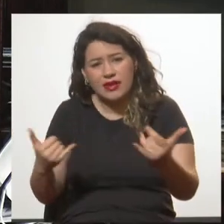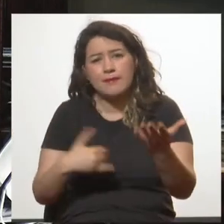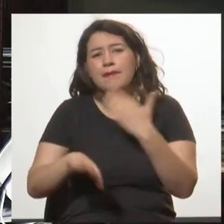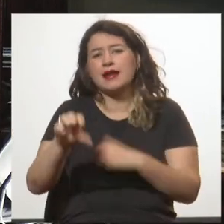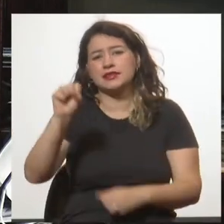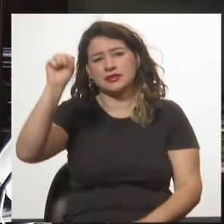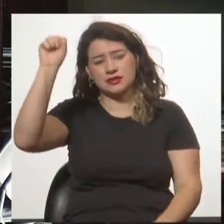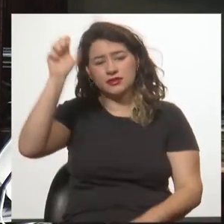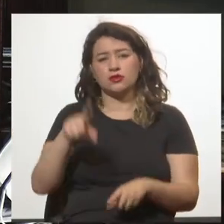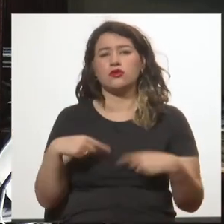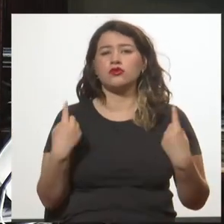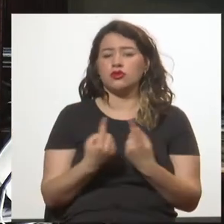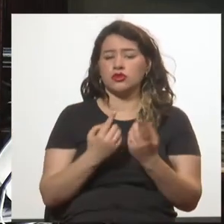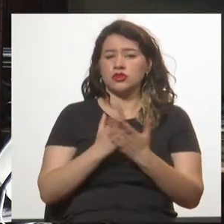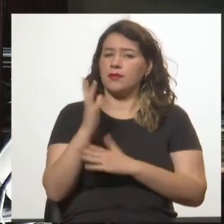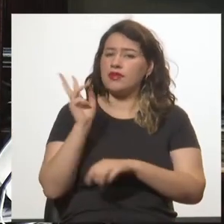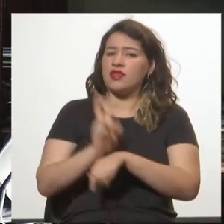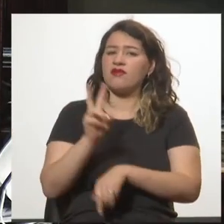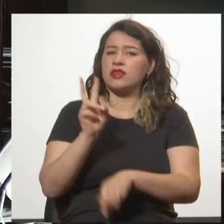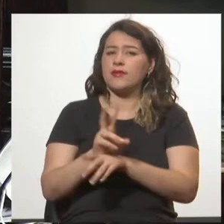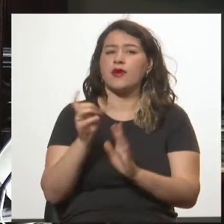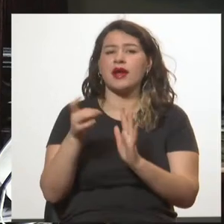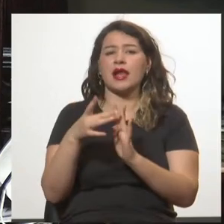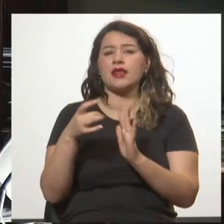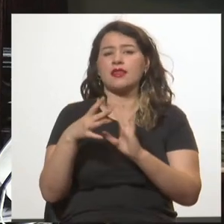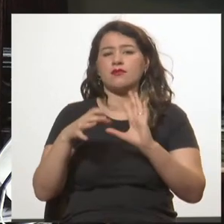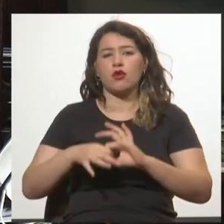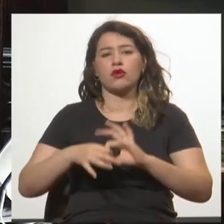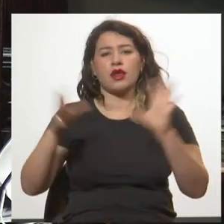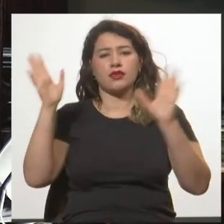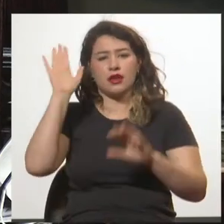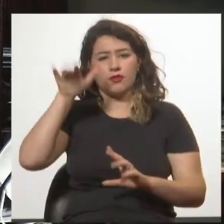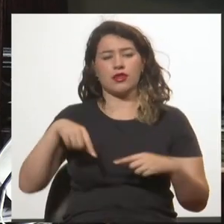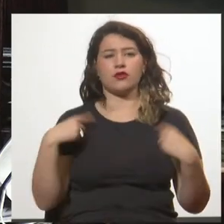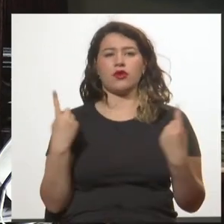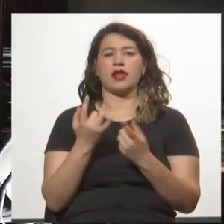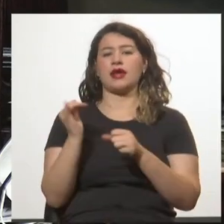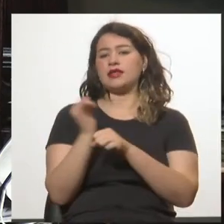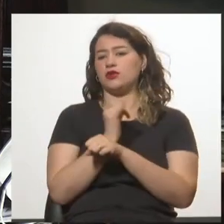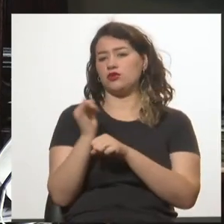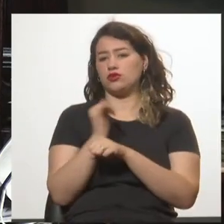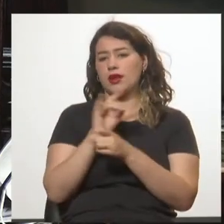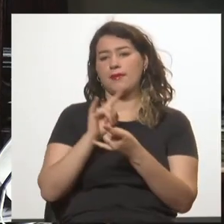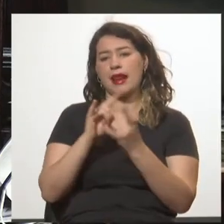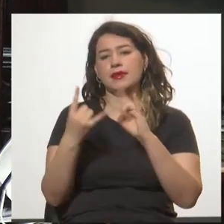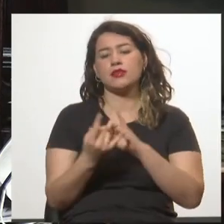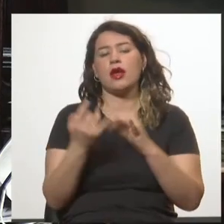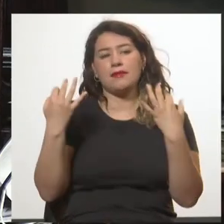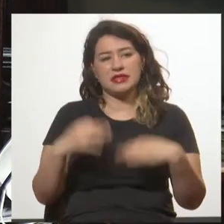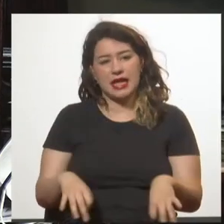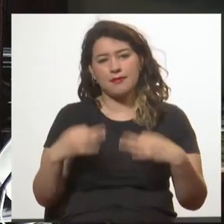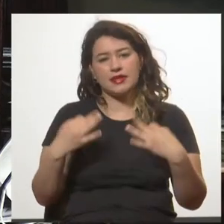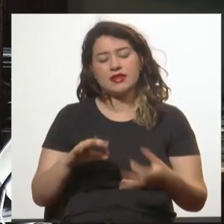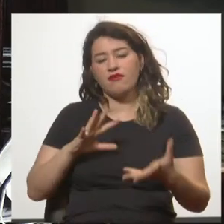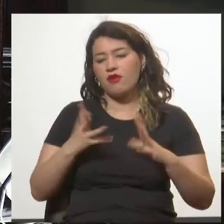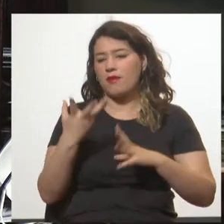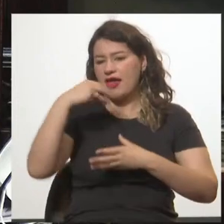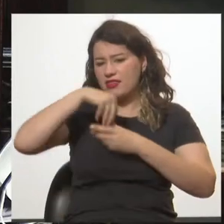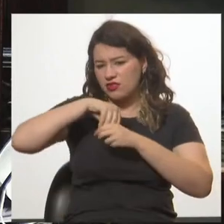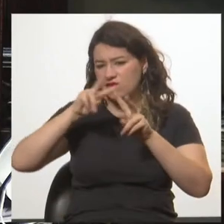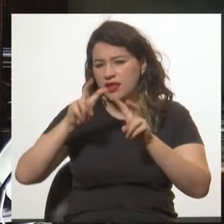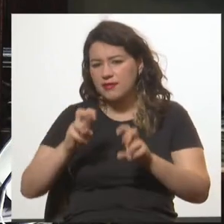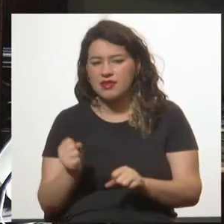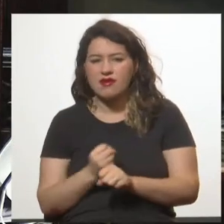somos y seremos firme defensa de la calidad democrática y republicana en nuestras instituciones y el parlamento en particular en relación con las formas y los contenidos